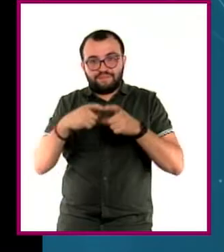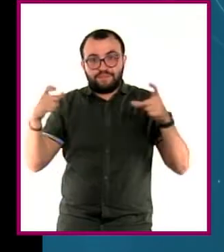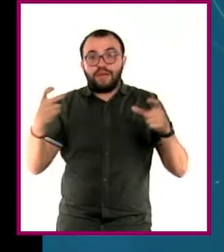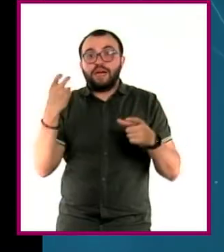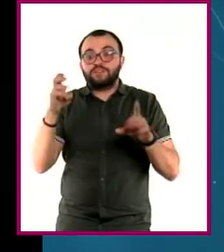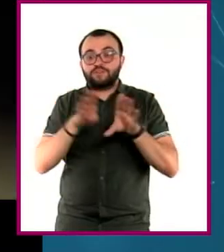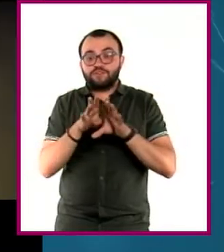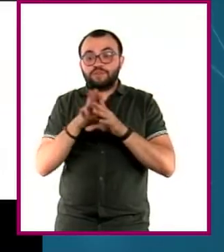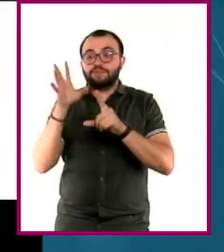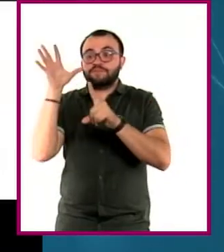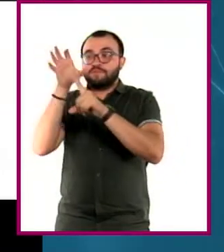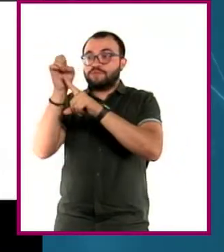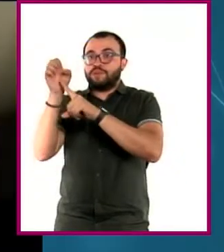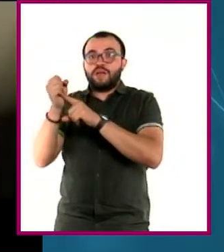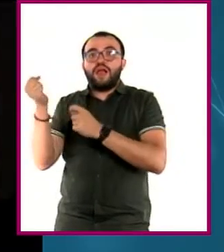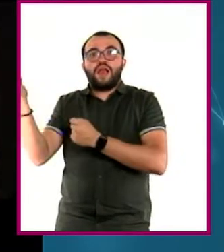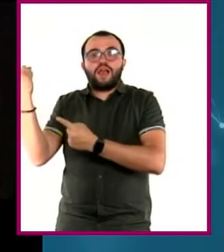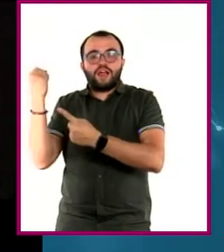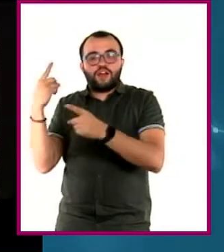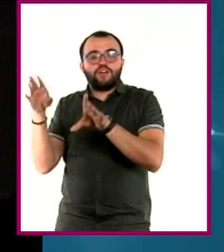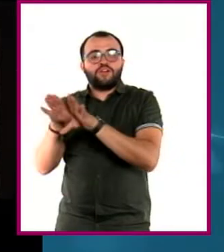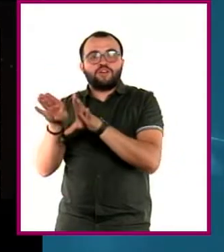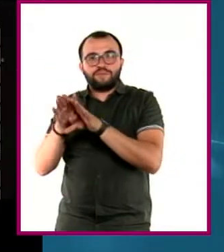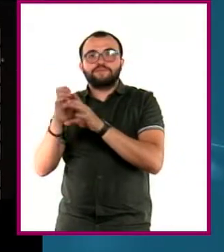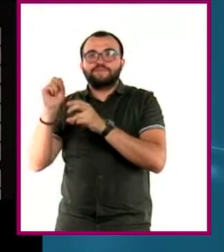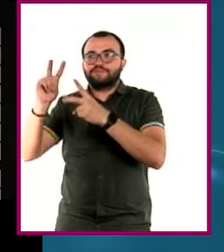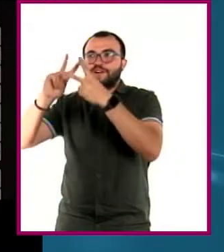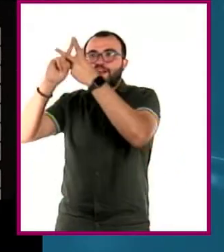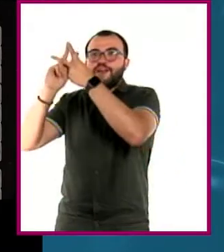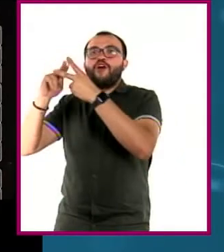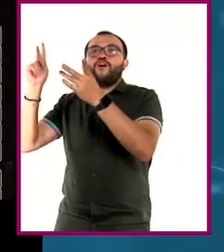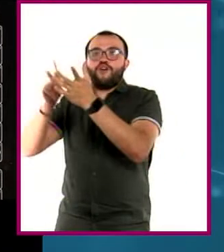capturadas a su vez por algunos núcleos del medio interestelar y con